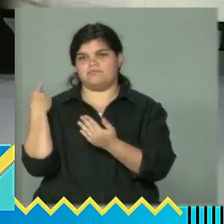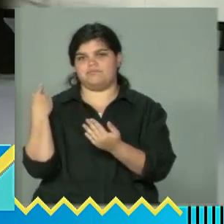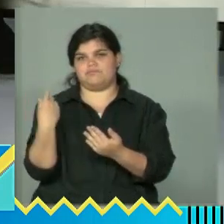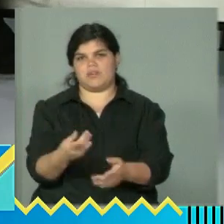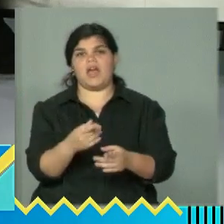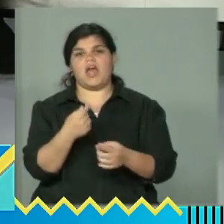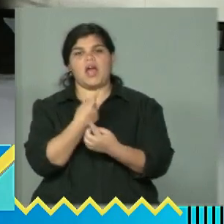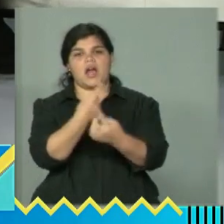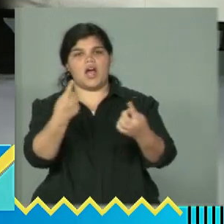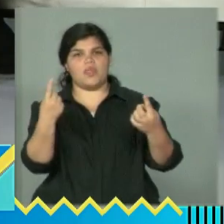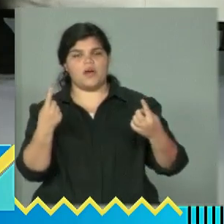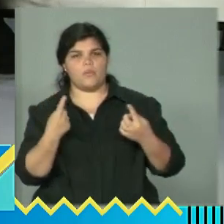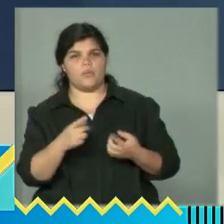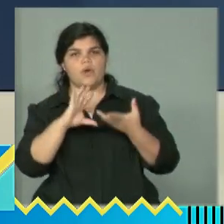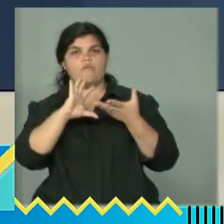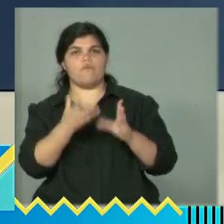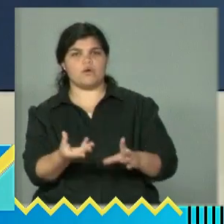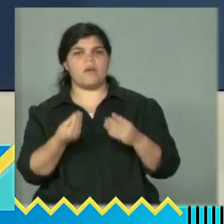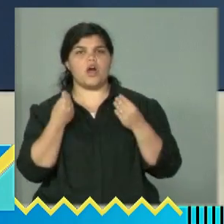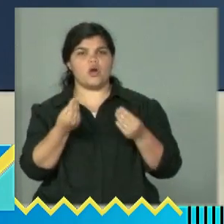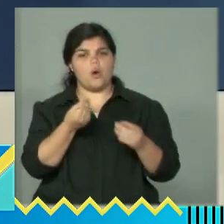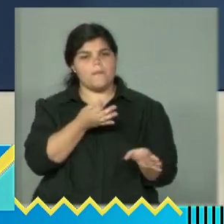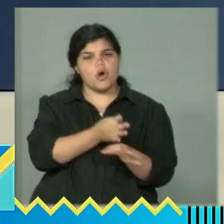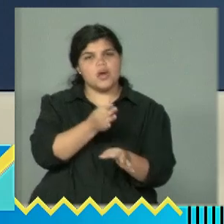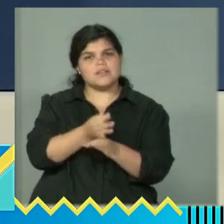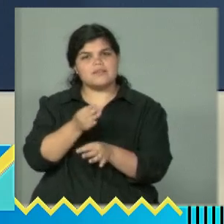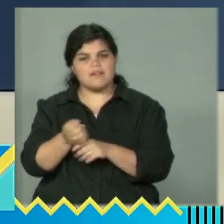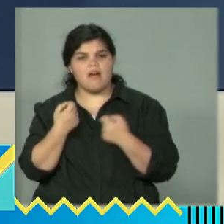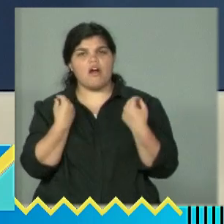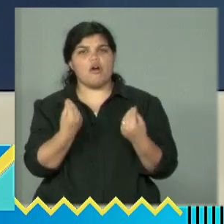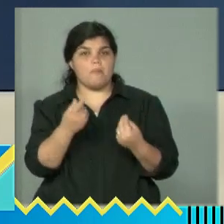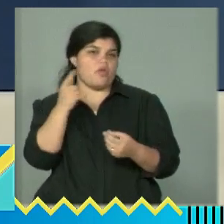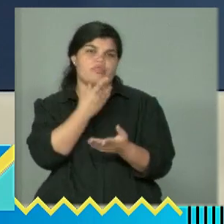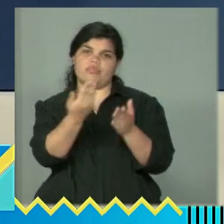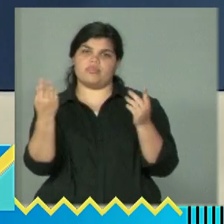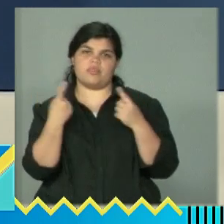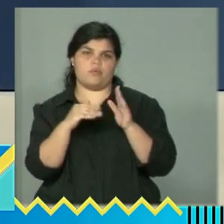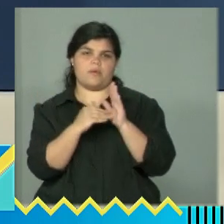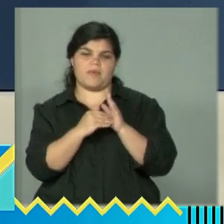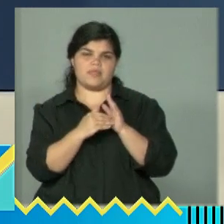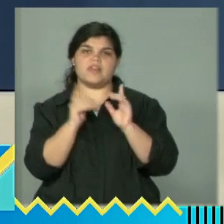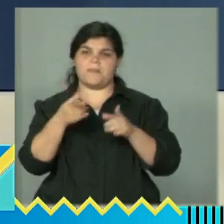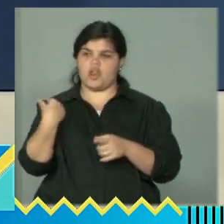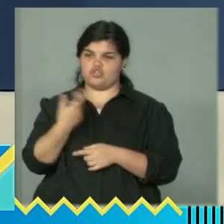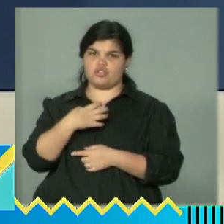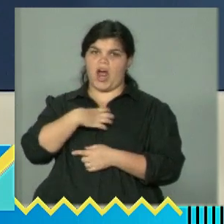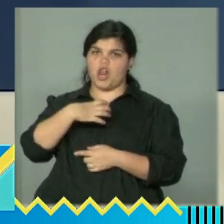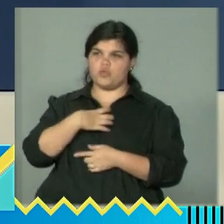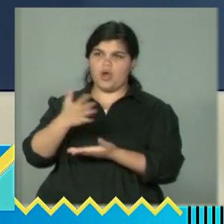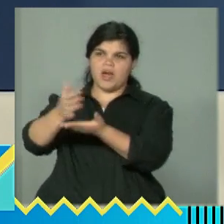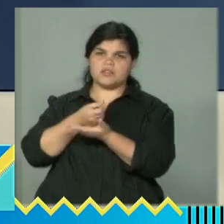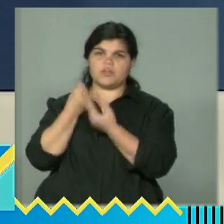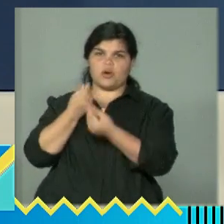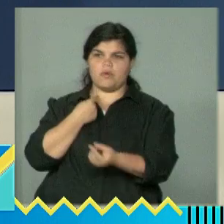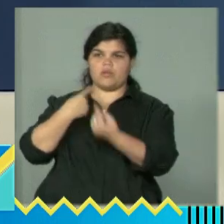cada profesor también cómo lo puede también hacer llegar al alumno. Y nosotros también cómo tomarlo, ¿no? Porque es un ida y vuelta entre claro. docente y